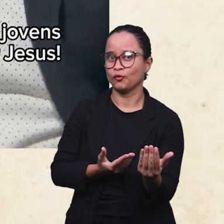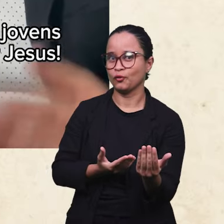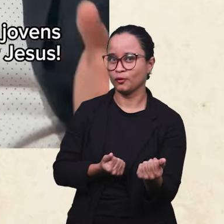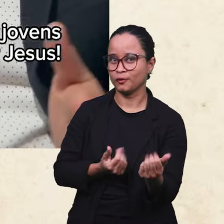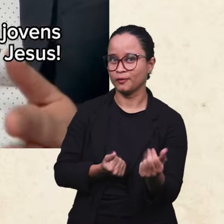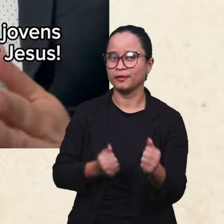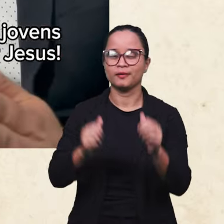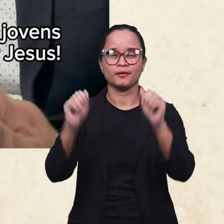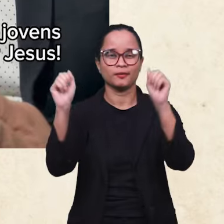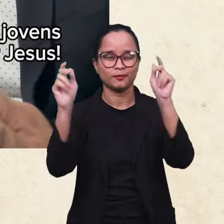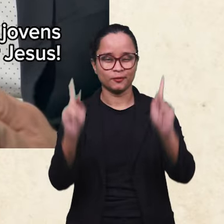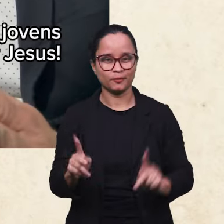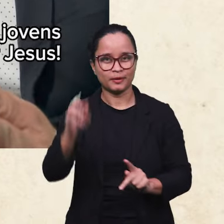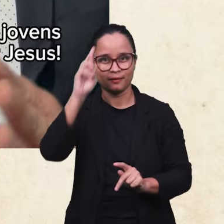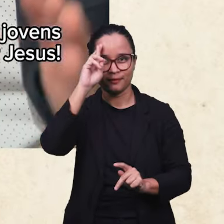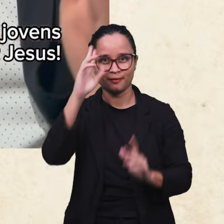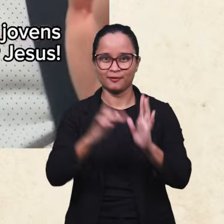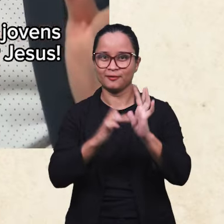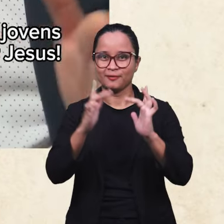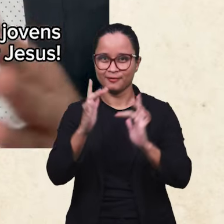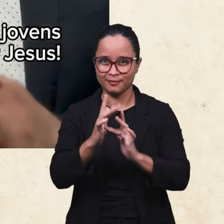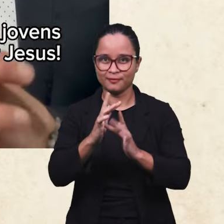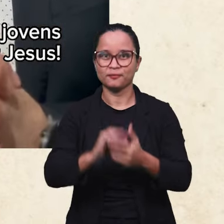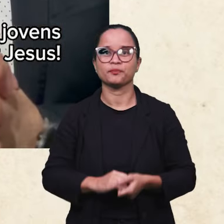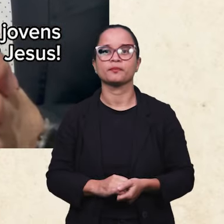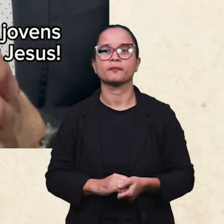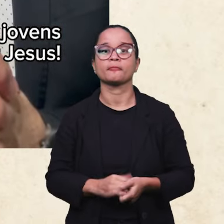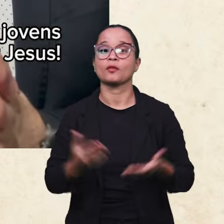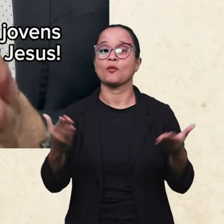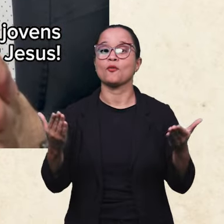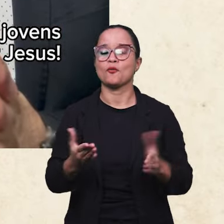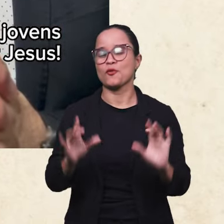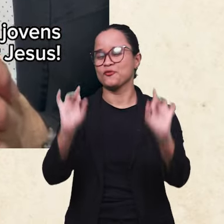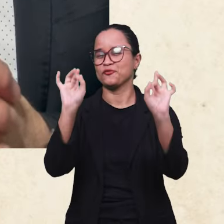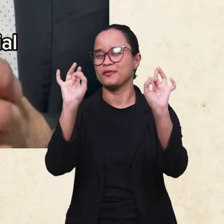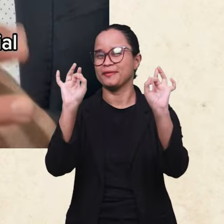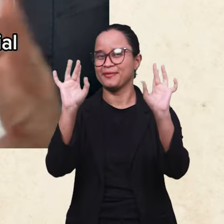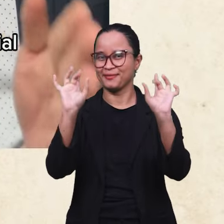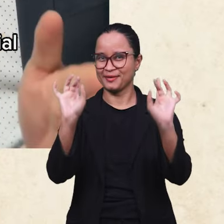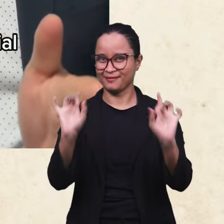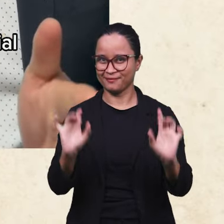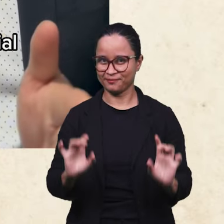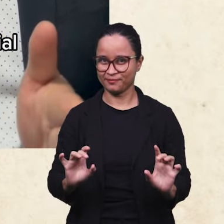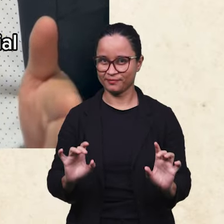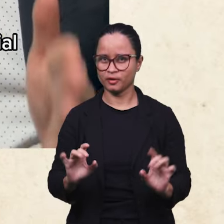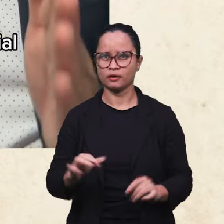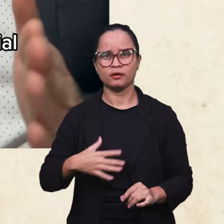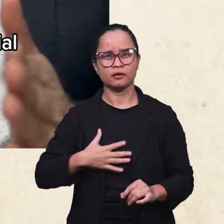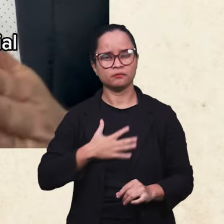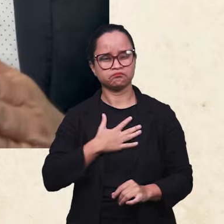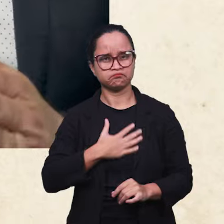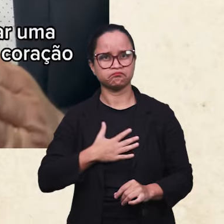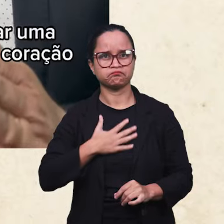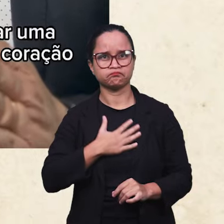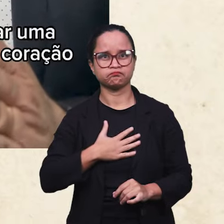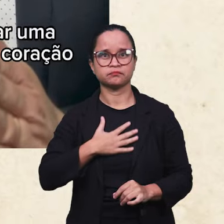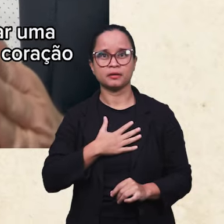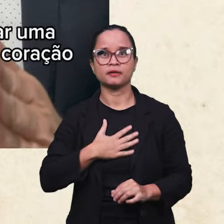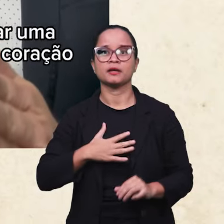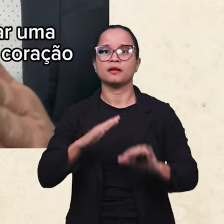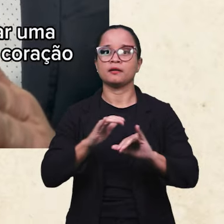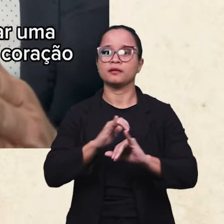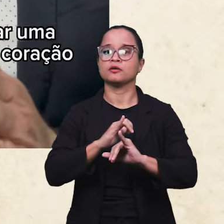Saludamos a todos los jóvenes con la paz del Señor Jesús. En este día especial